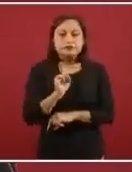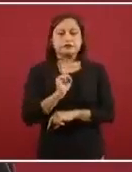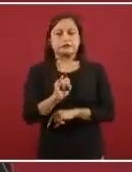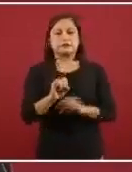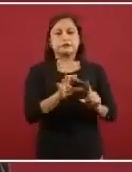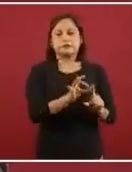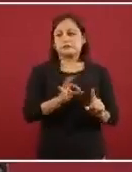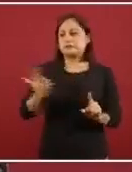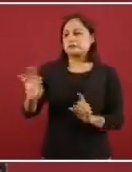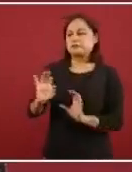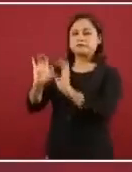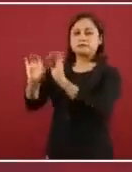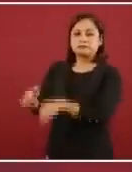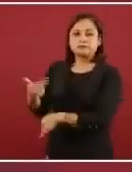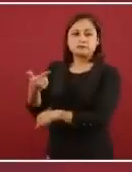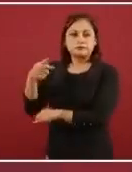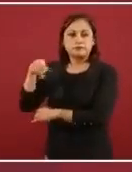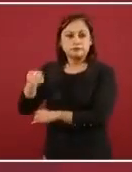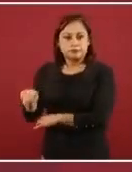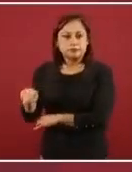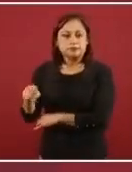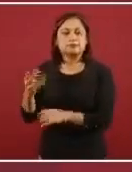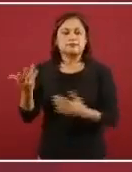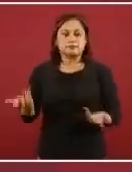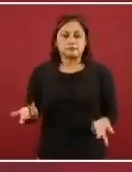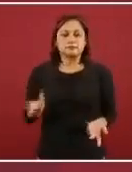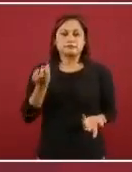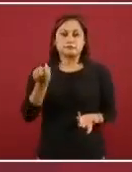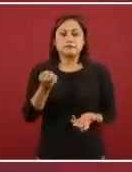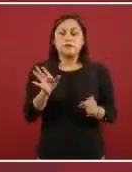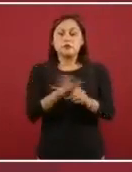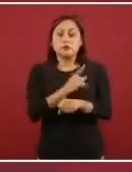tener los mejores elementos.